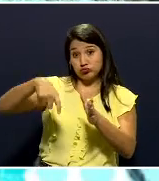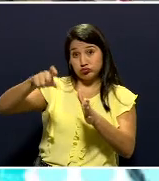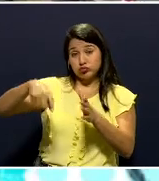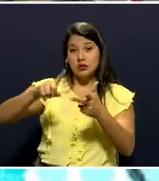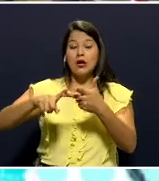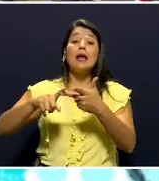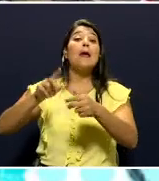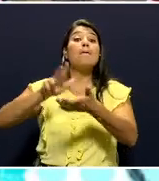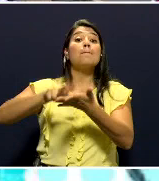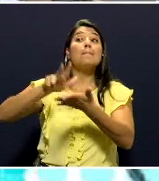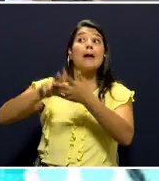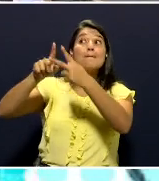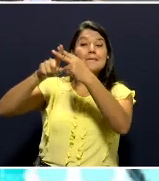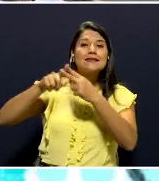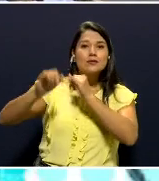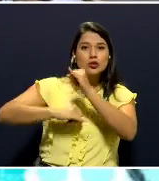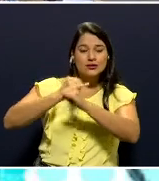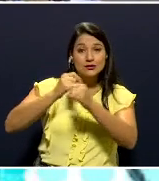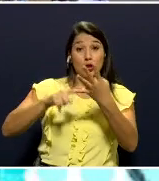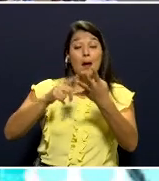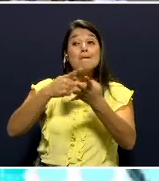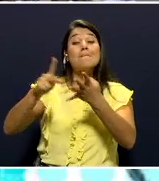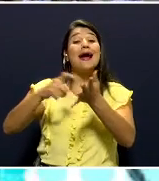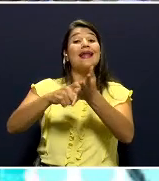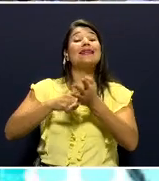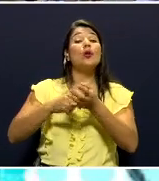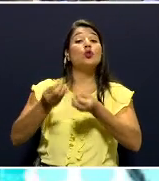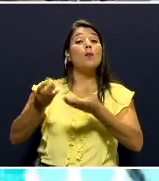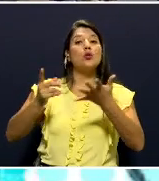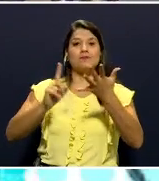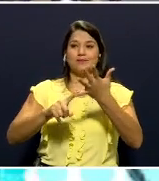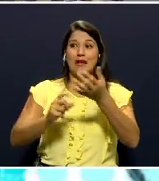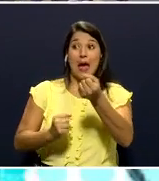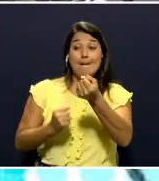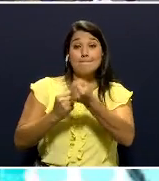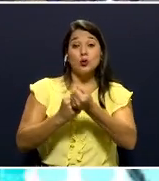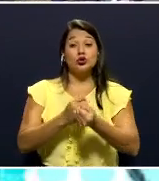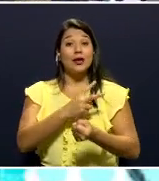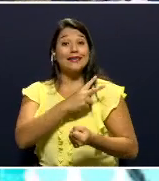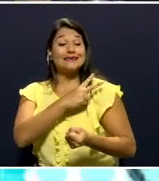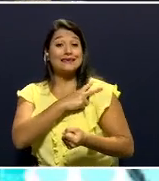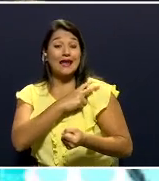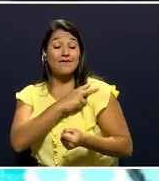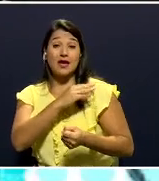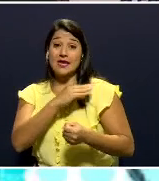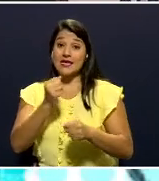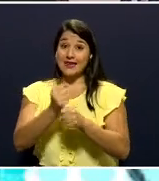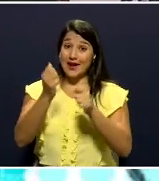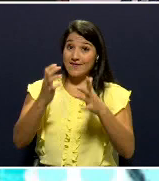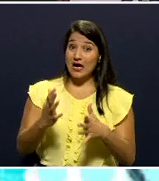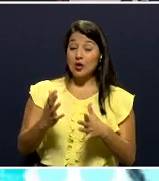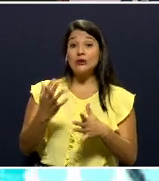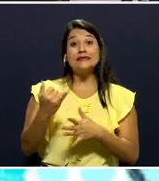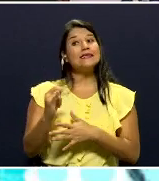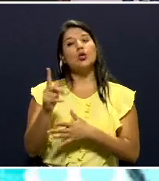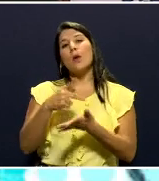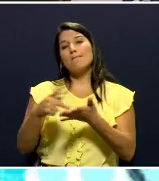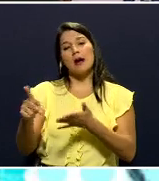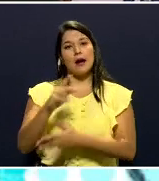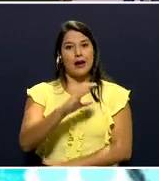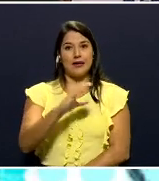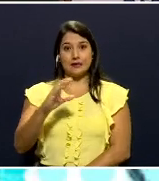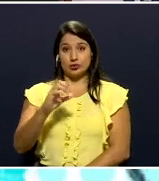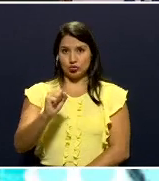internacional, pagar deuda pública y también apoyar a los patronos y trabajadores que estén morosos con la Caja Costarricense de Seguro